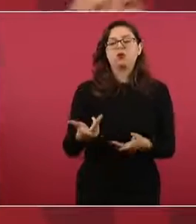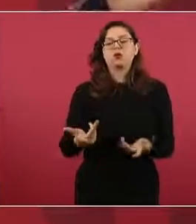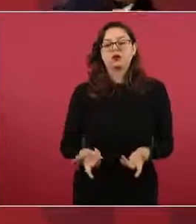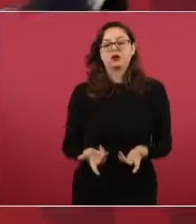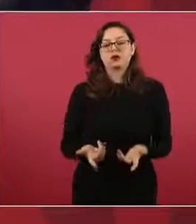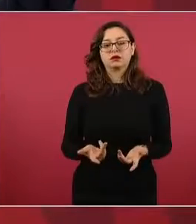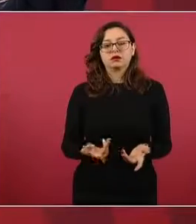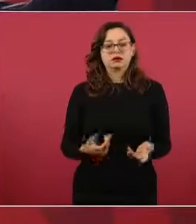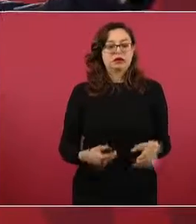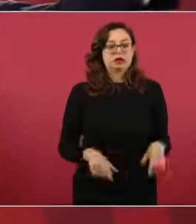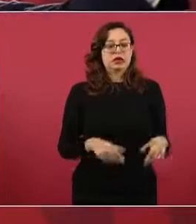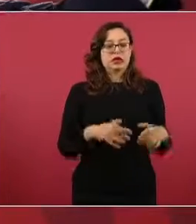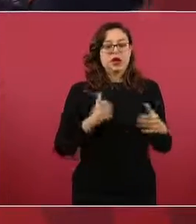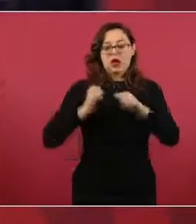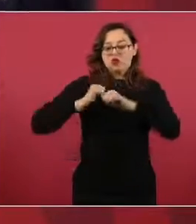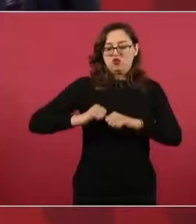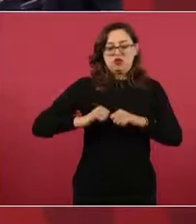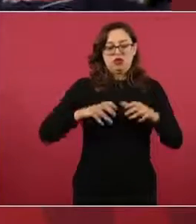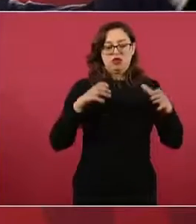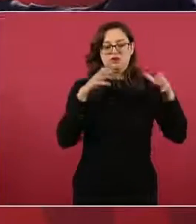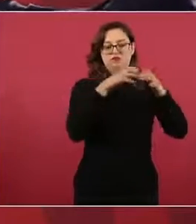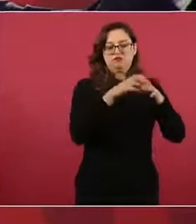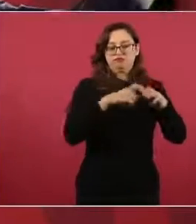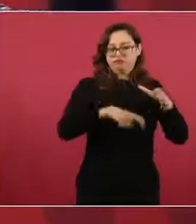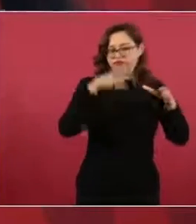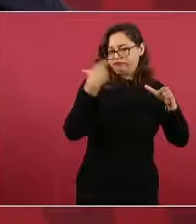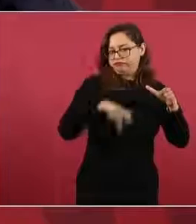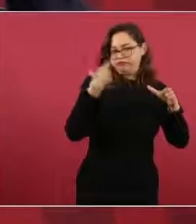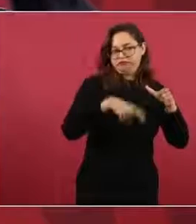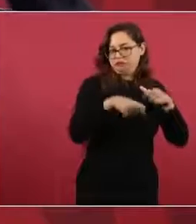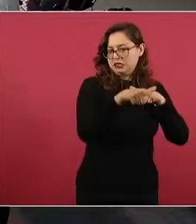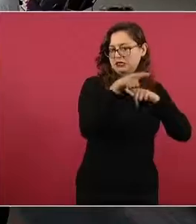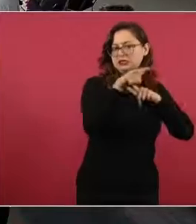Lo que hicieron durante mucho tiempo en Pemex, por ejemplo,